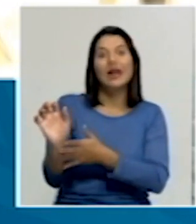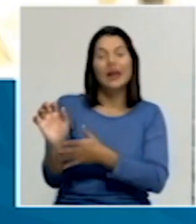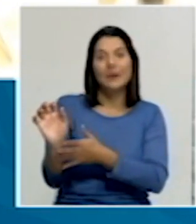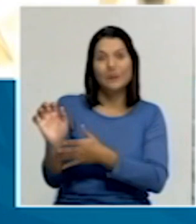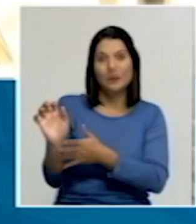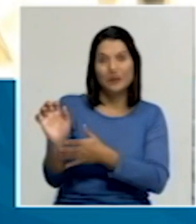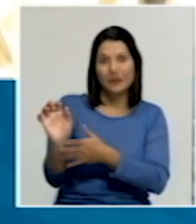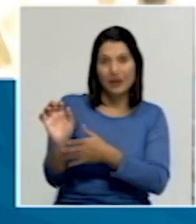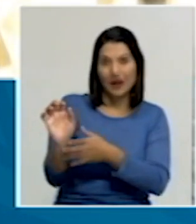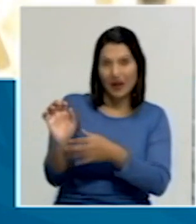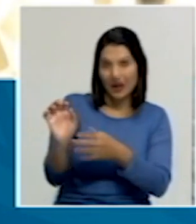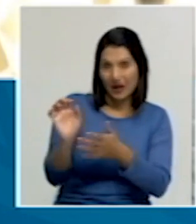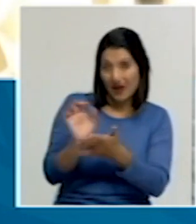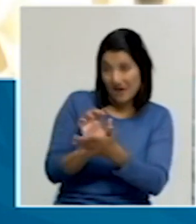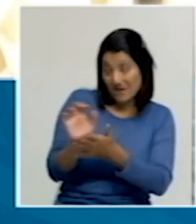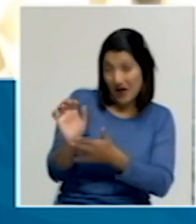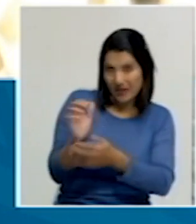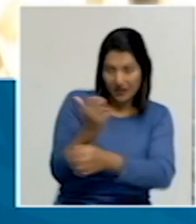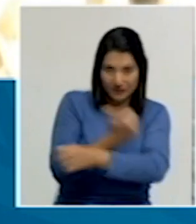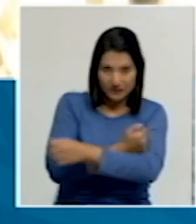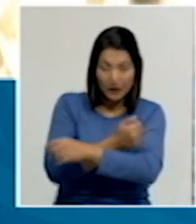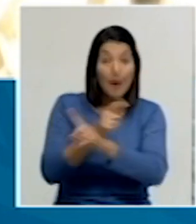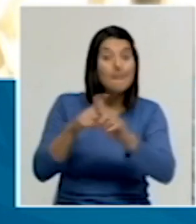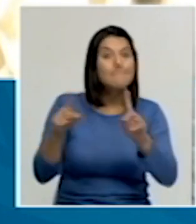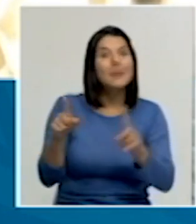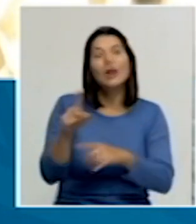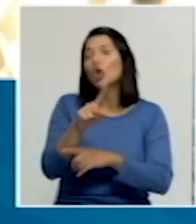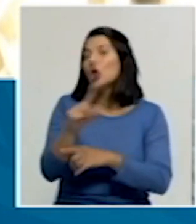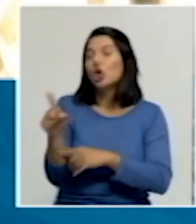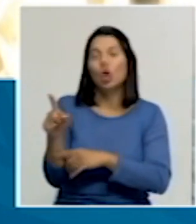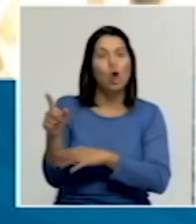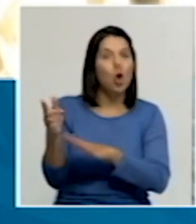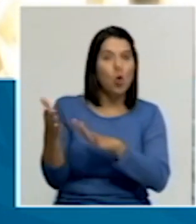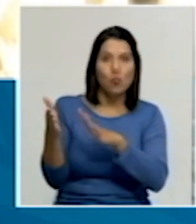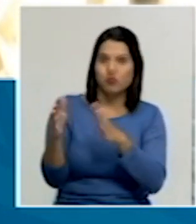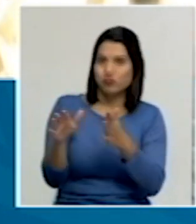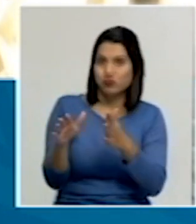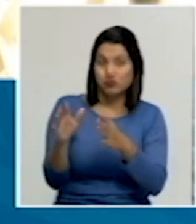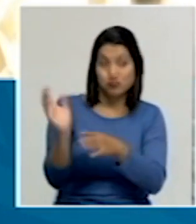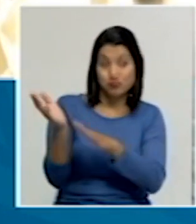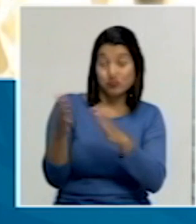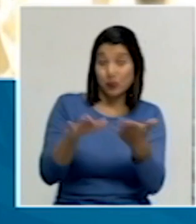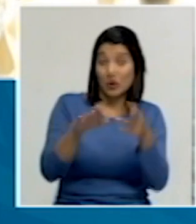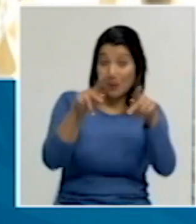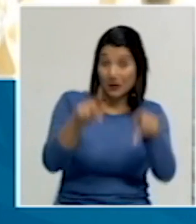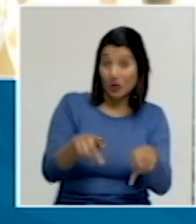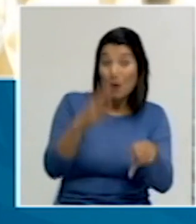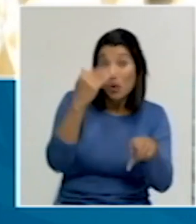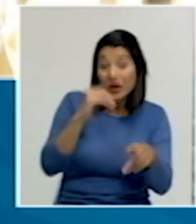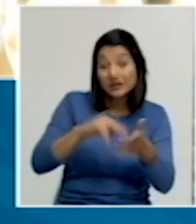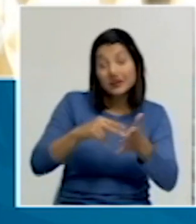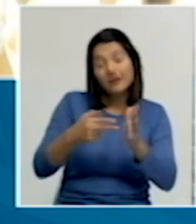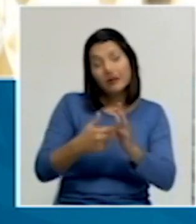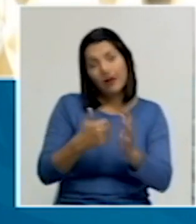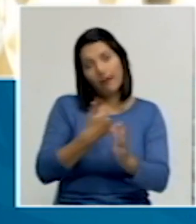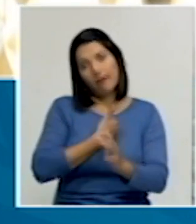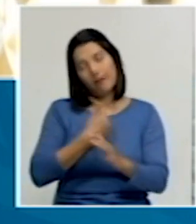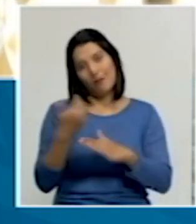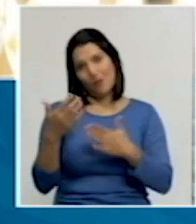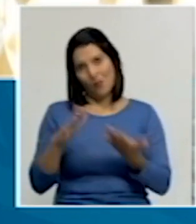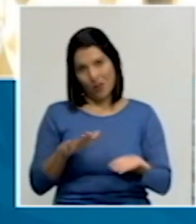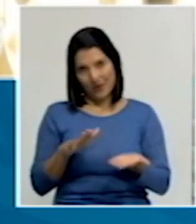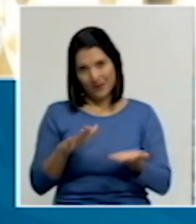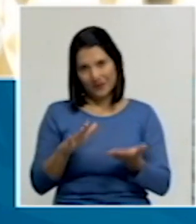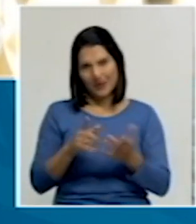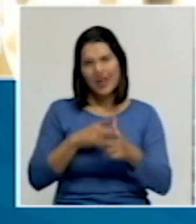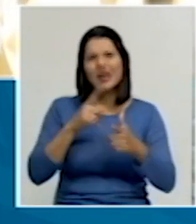pero tampoco mata a sus huéspedes porque si no significaría su propia muerte. Entonces, lo